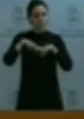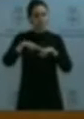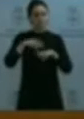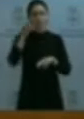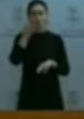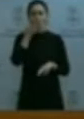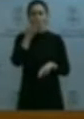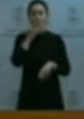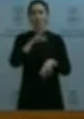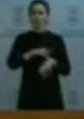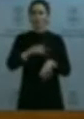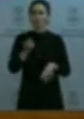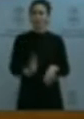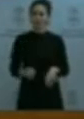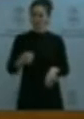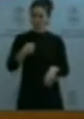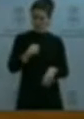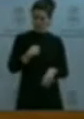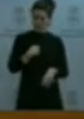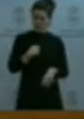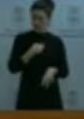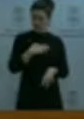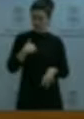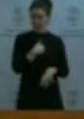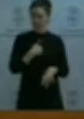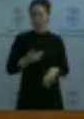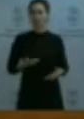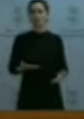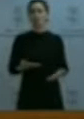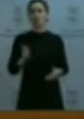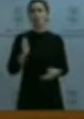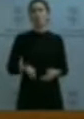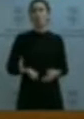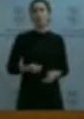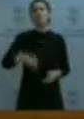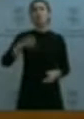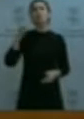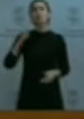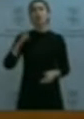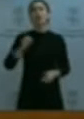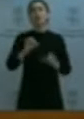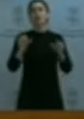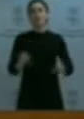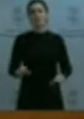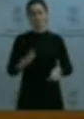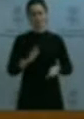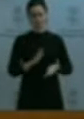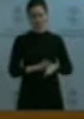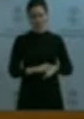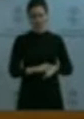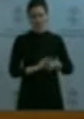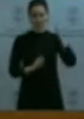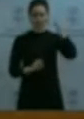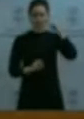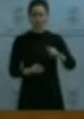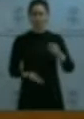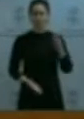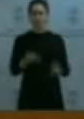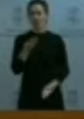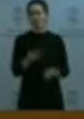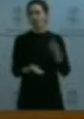tiene el juez para objetivar o probar que se ha producido un daño, valorarlo y decidir si ese daño